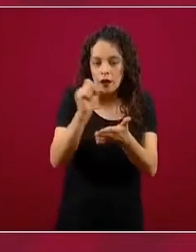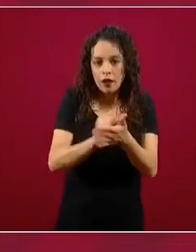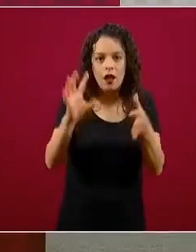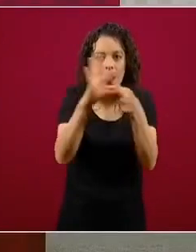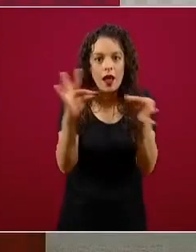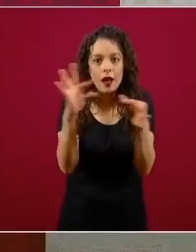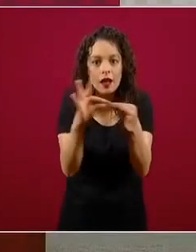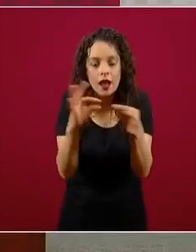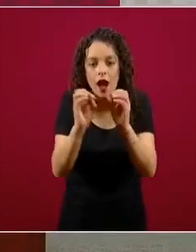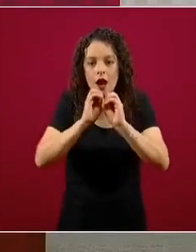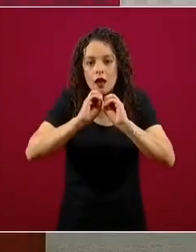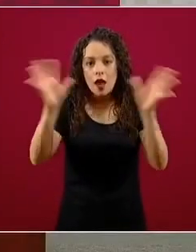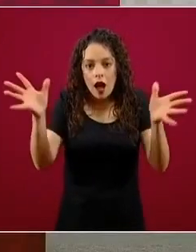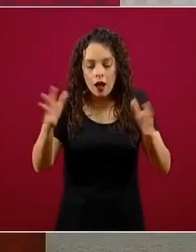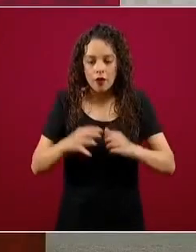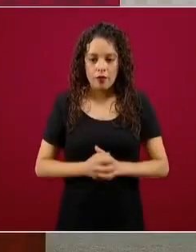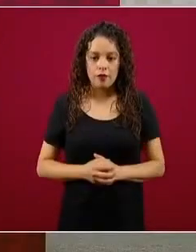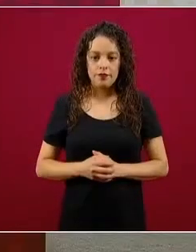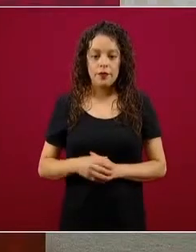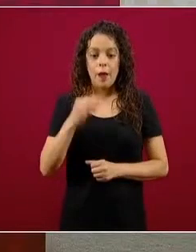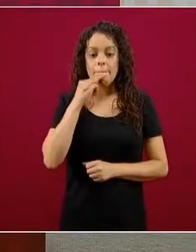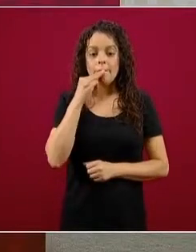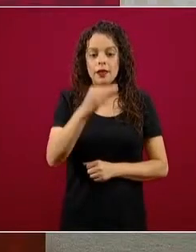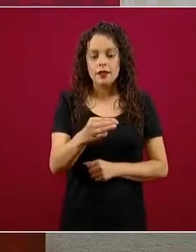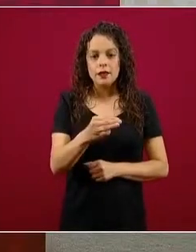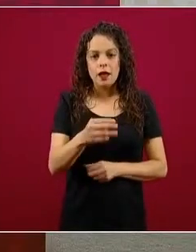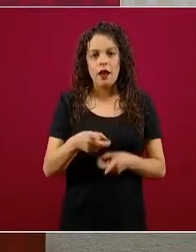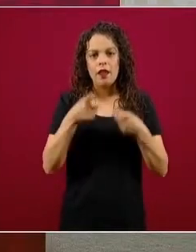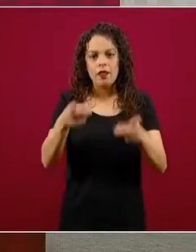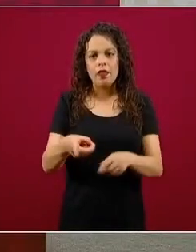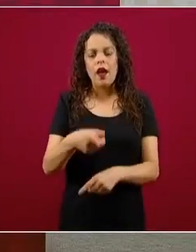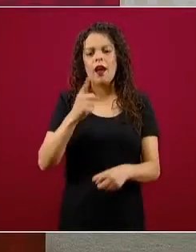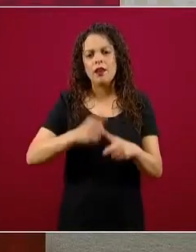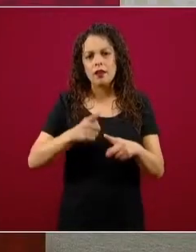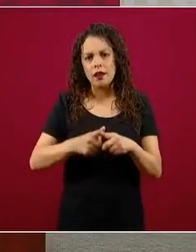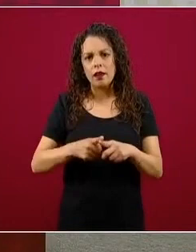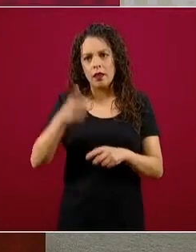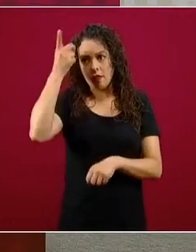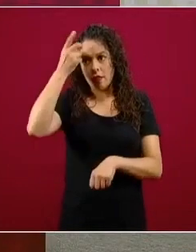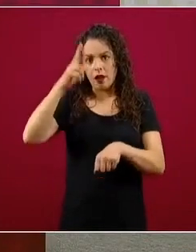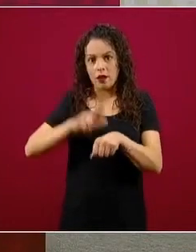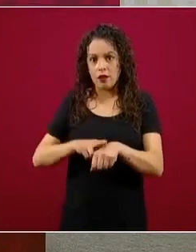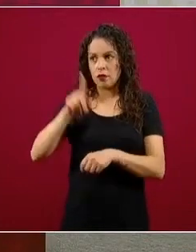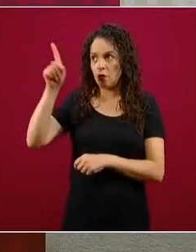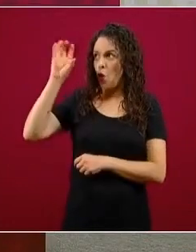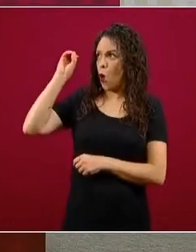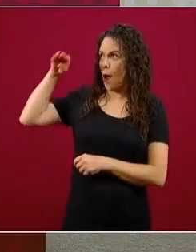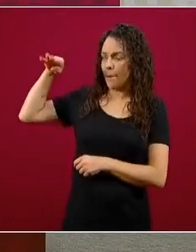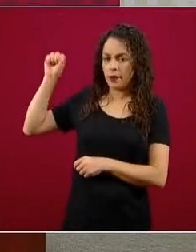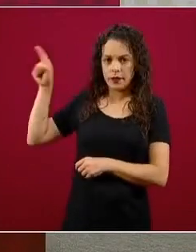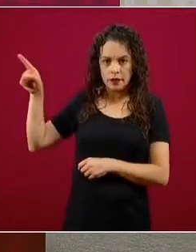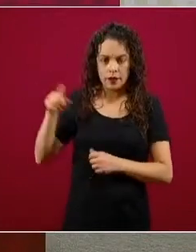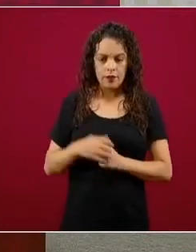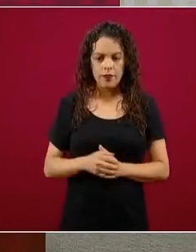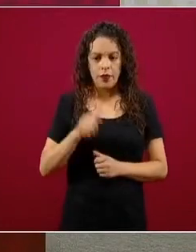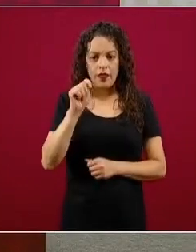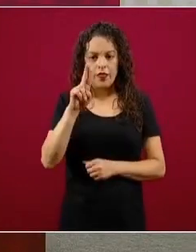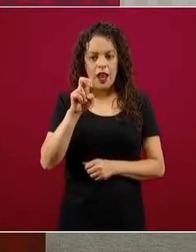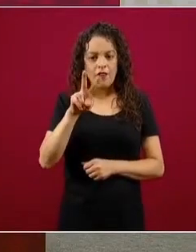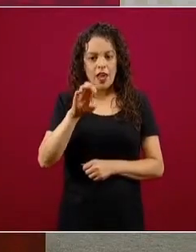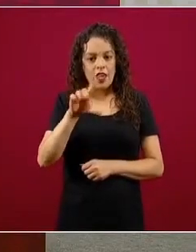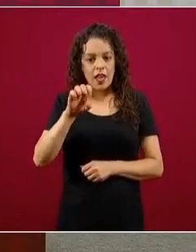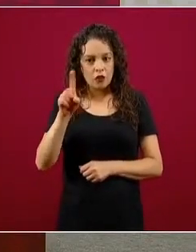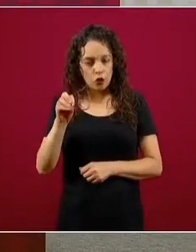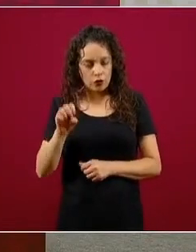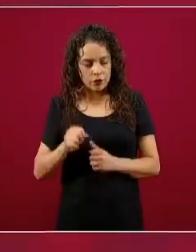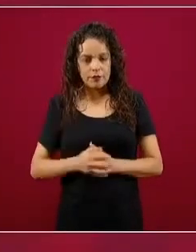El mensaje que ha dado el director de la Organización Mundial de la Salud, el doctor Tedros Ghebreyesus,